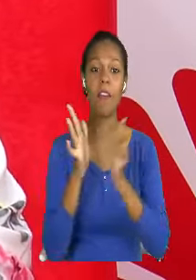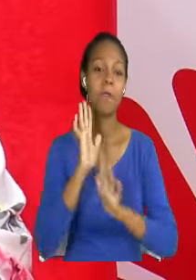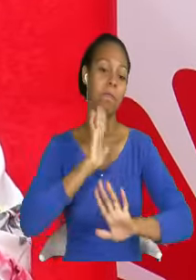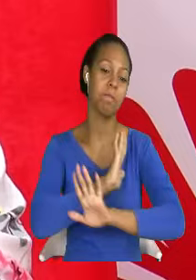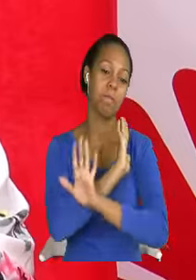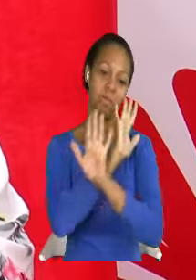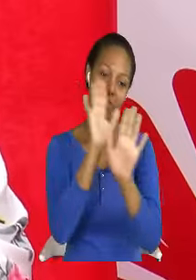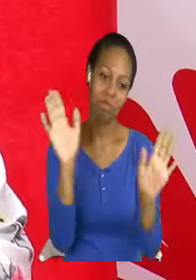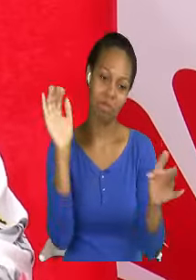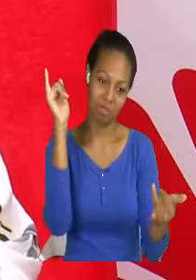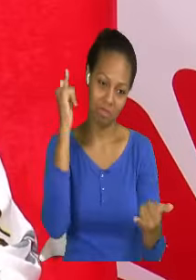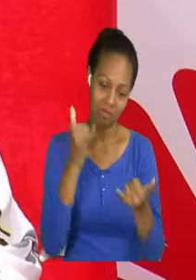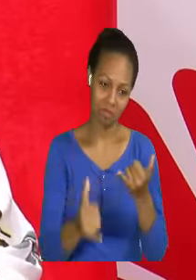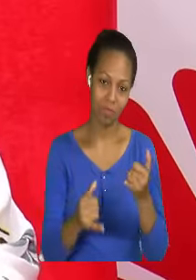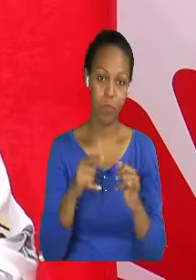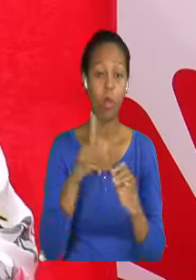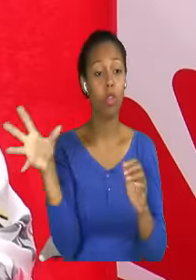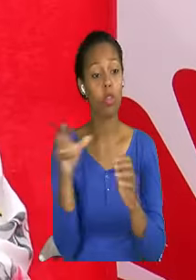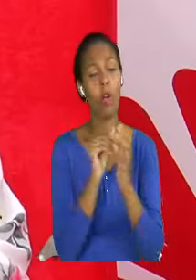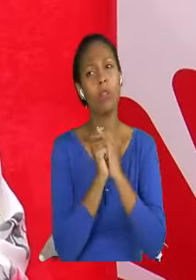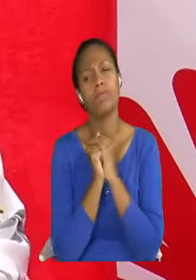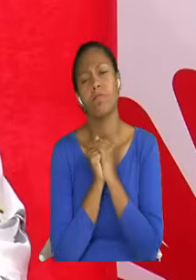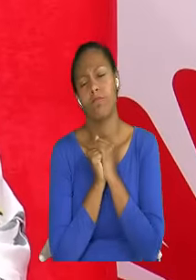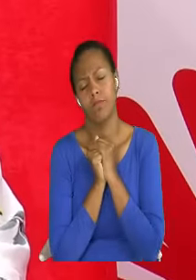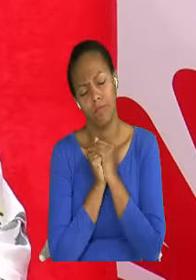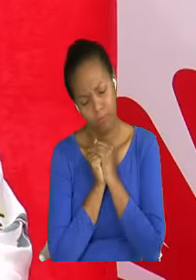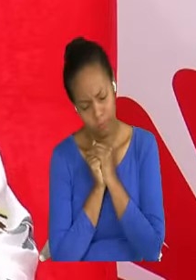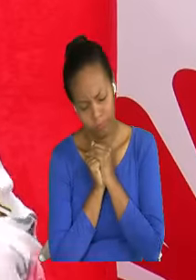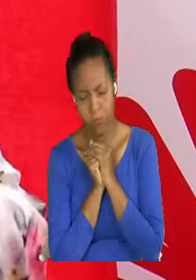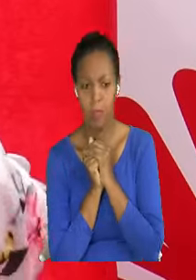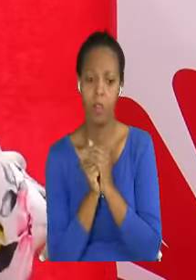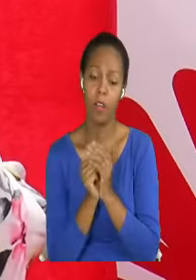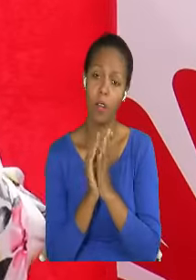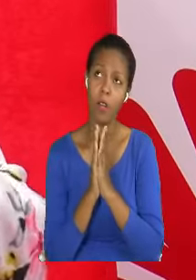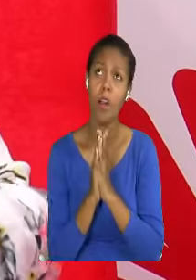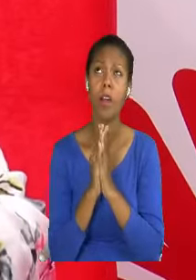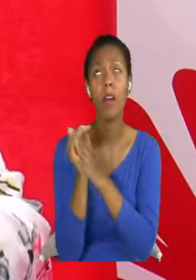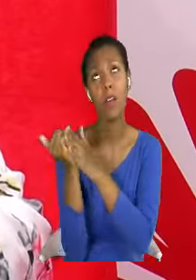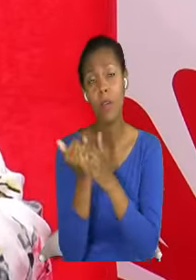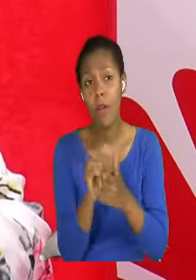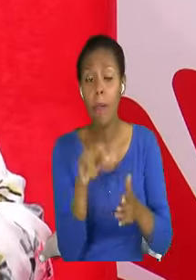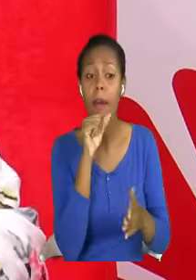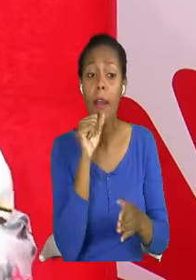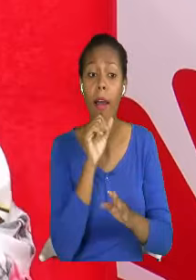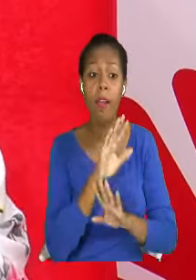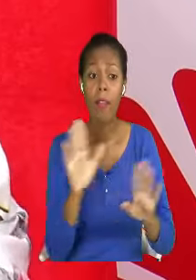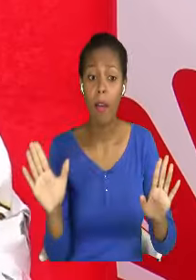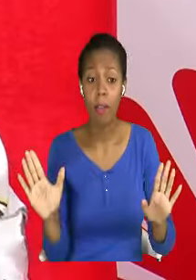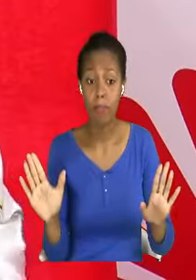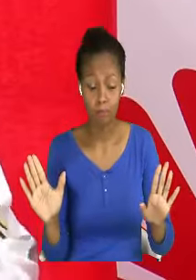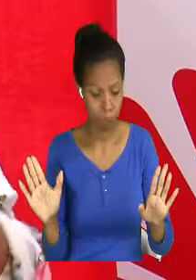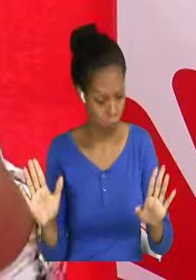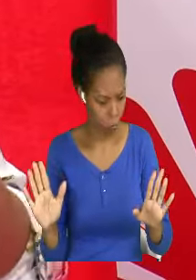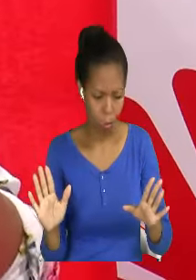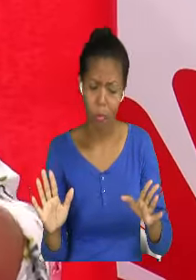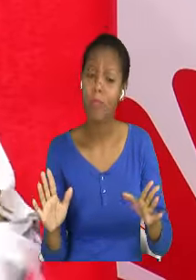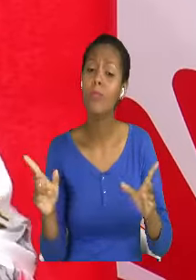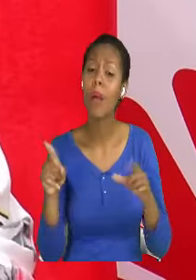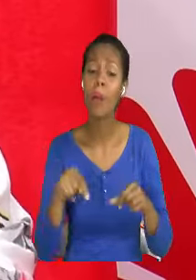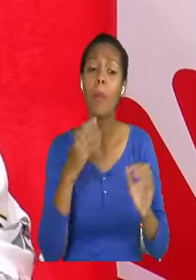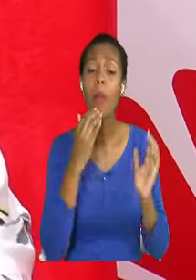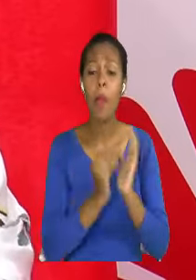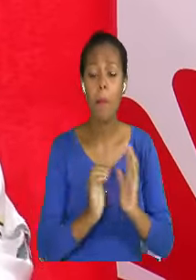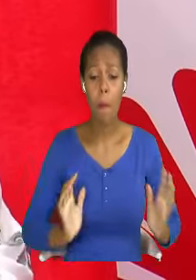Barranca Bermeja, sino por nuestro país que no está pasando por una buena situación, por aquellos habitantes de Mocoa que están sufriendo debido a